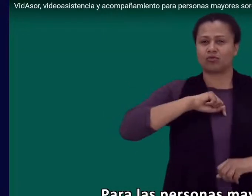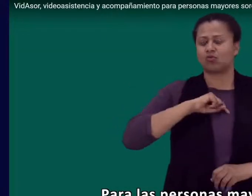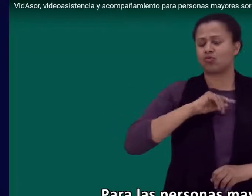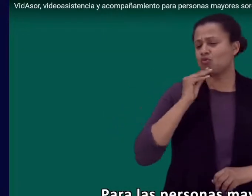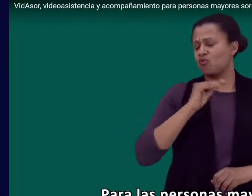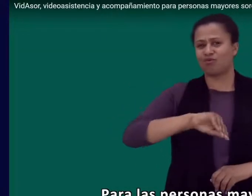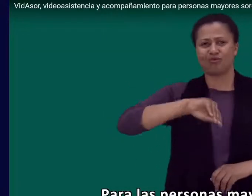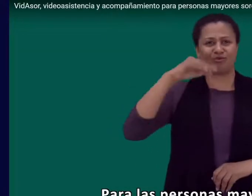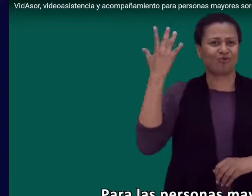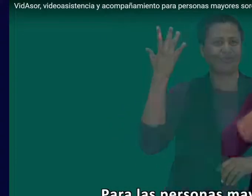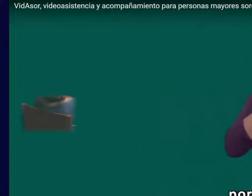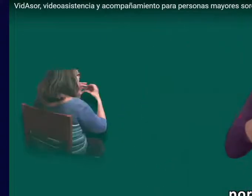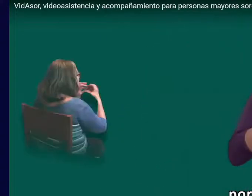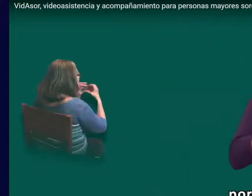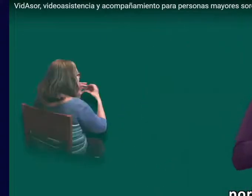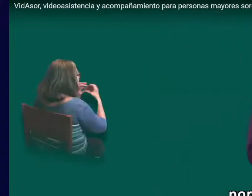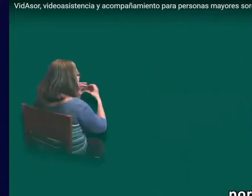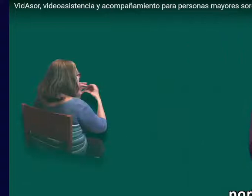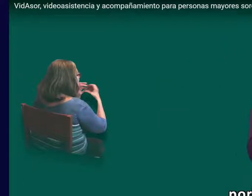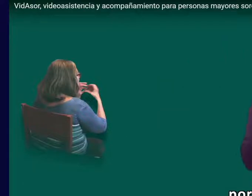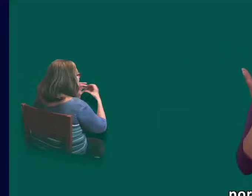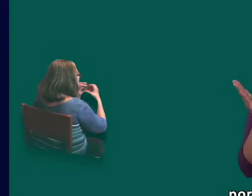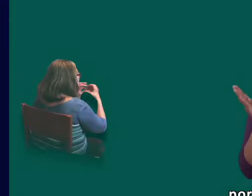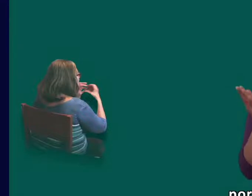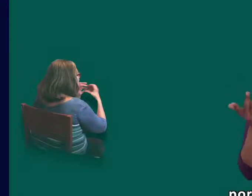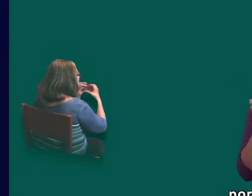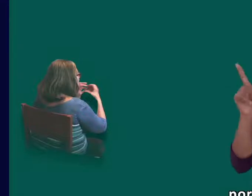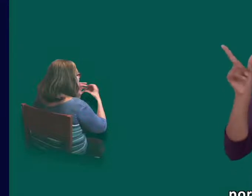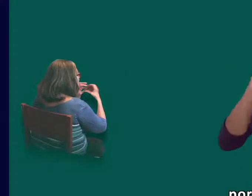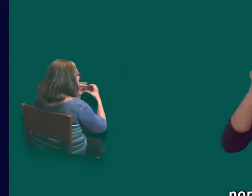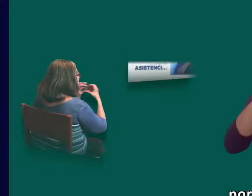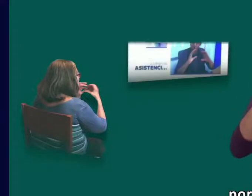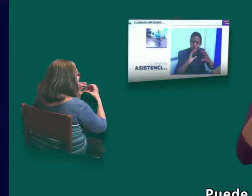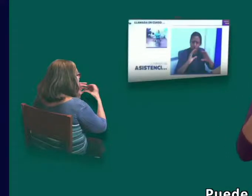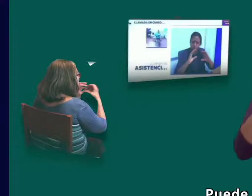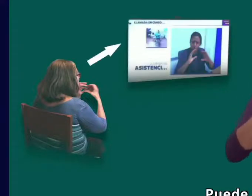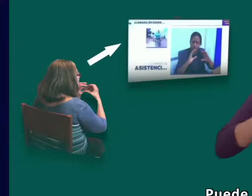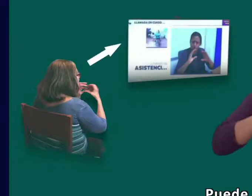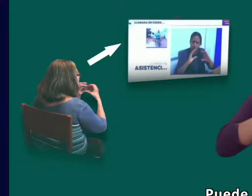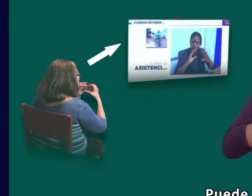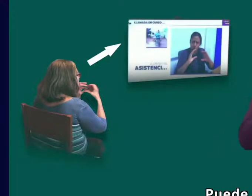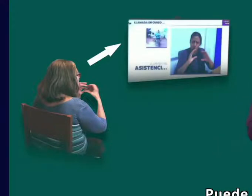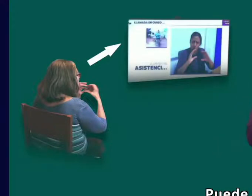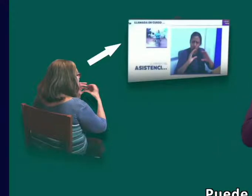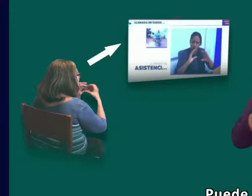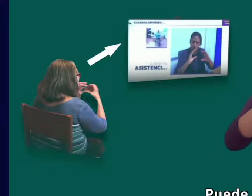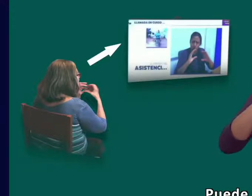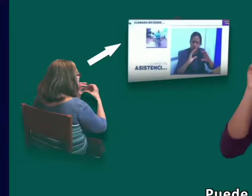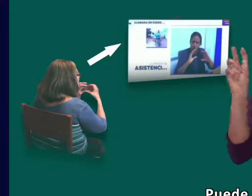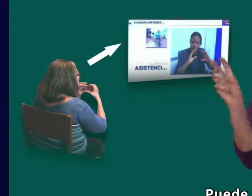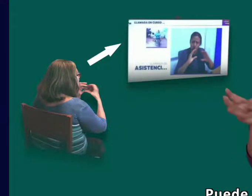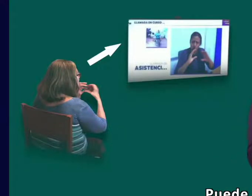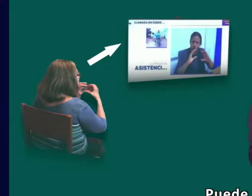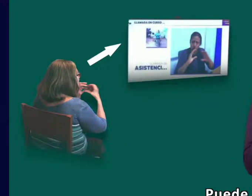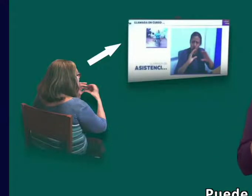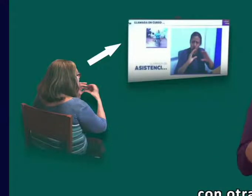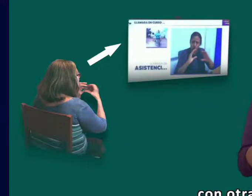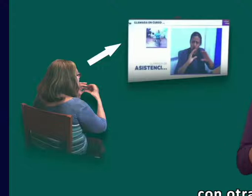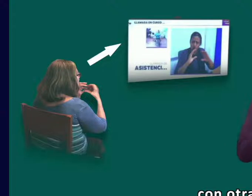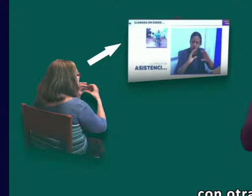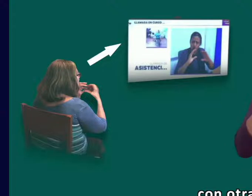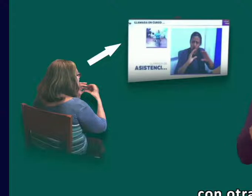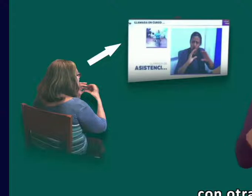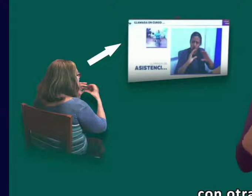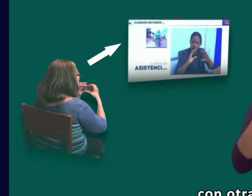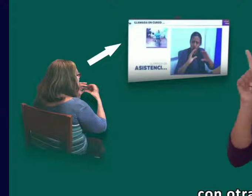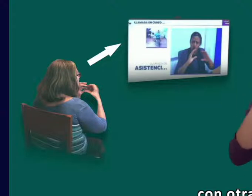mayores sordas vidor es estupendo porque pueden elegir varias formas de comunicación pueden aprovechar los canales de la televisión para